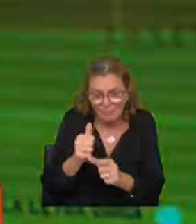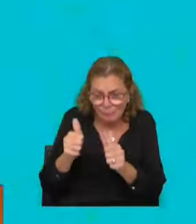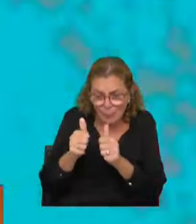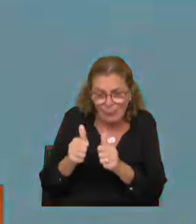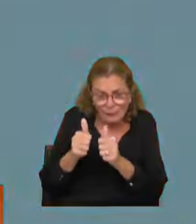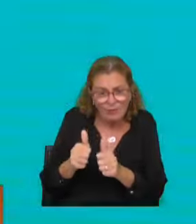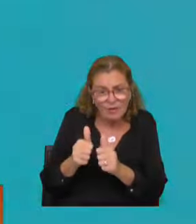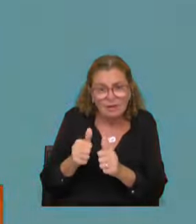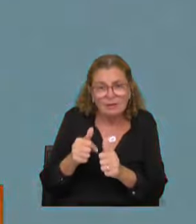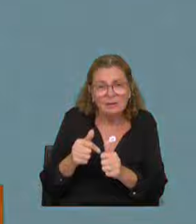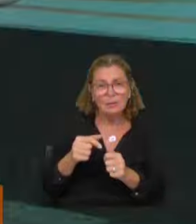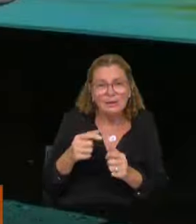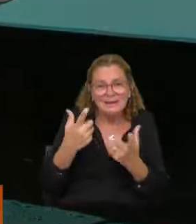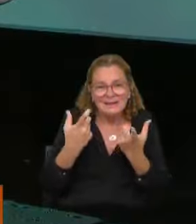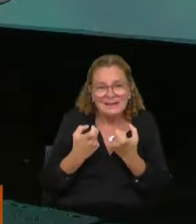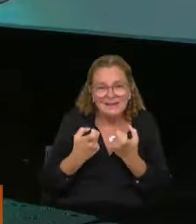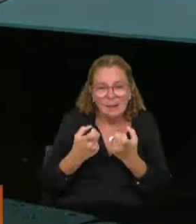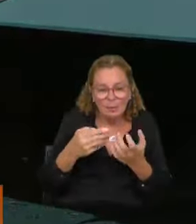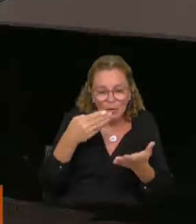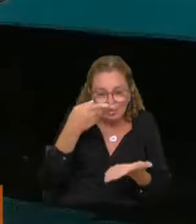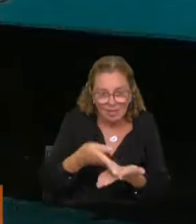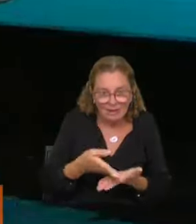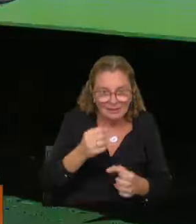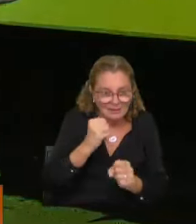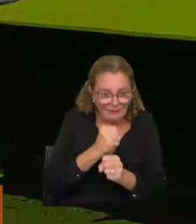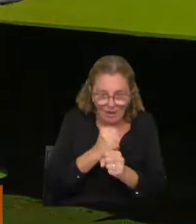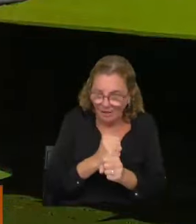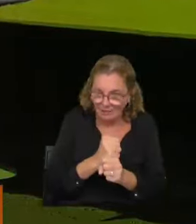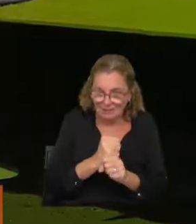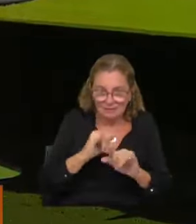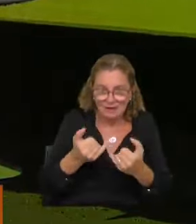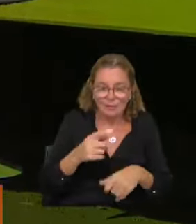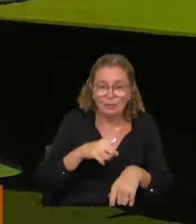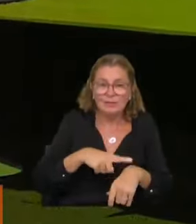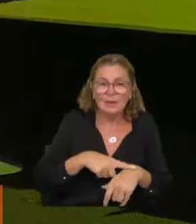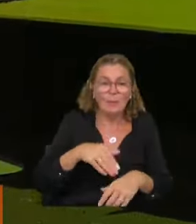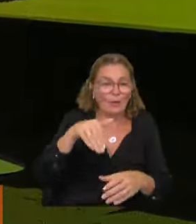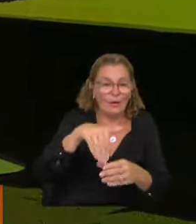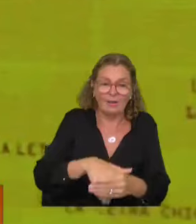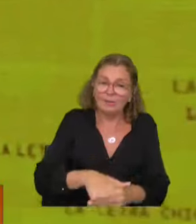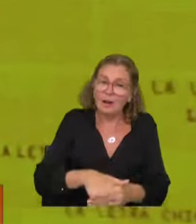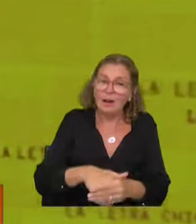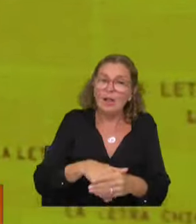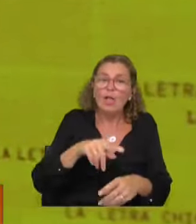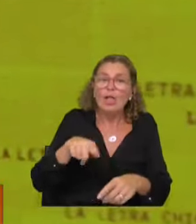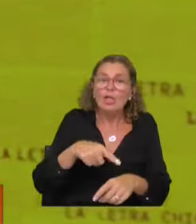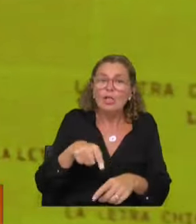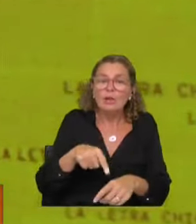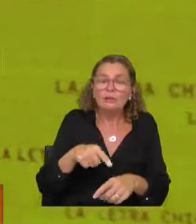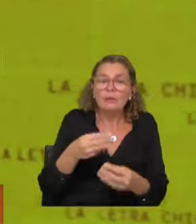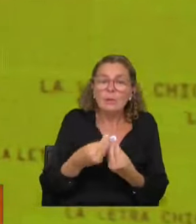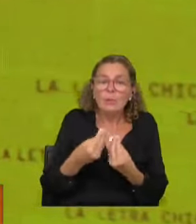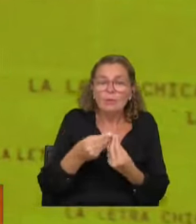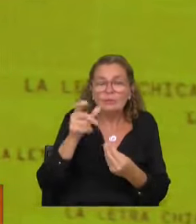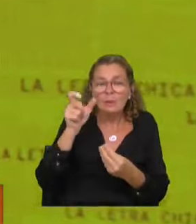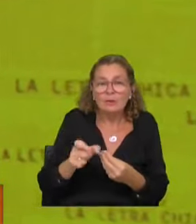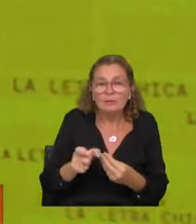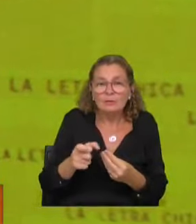tener la voluntad expresa en acciones es un tiempo electoral es un tiempo donde mucha gente está